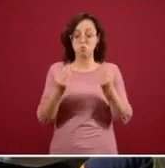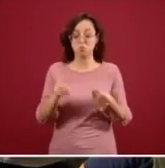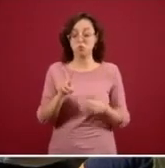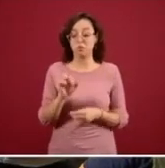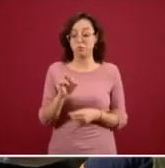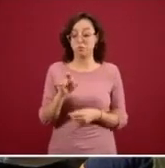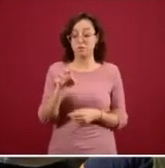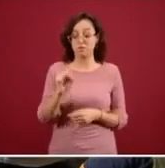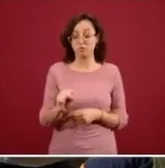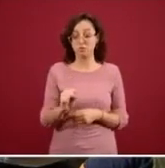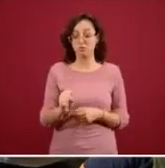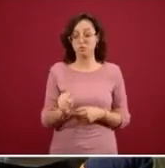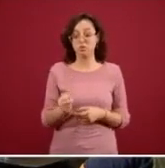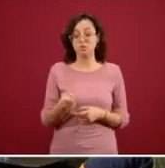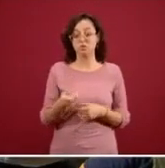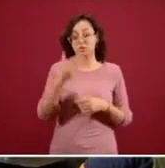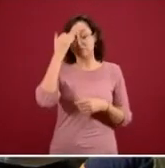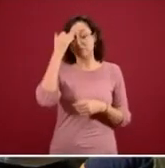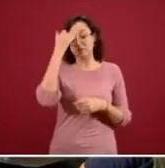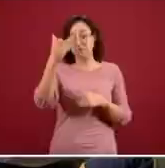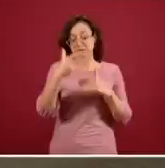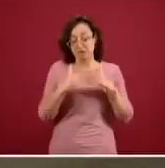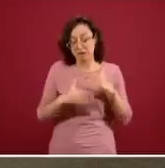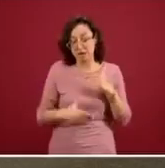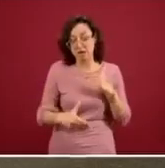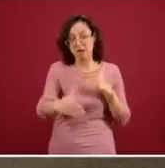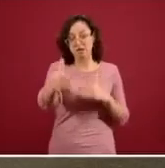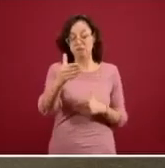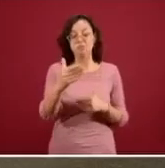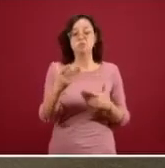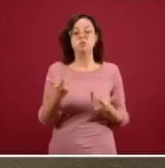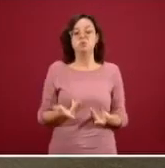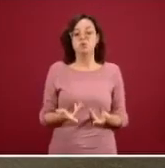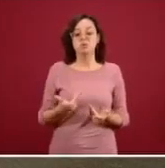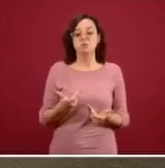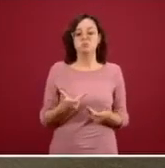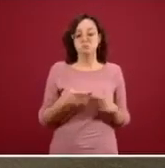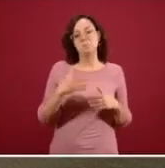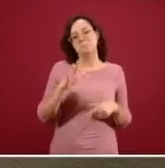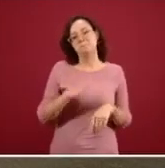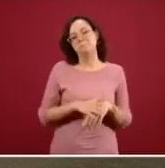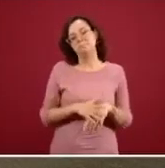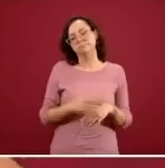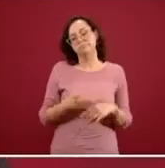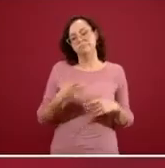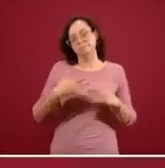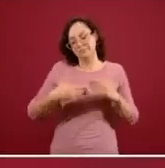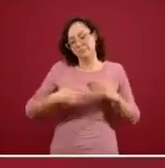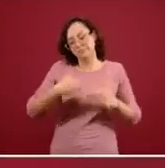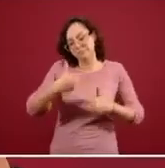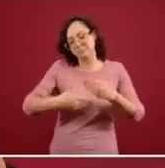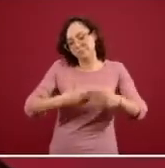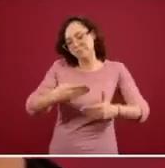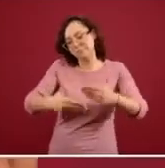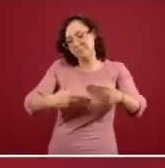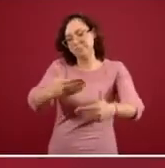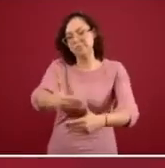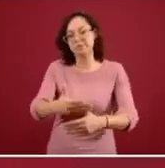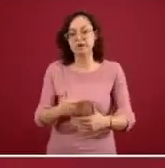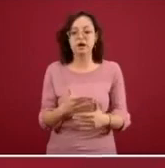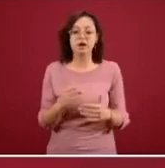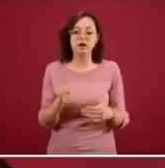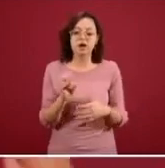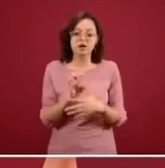la duración de la carga viral en las secreciones respiratorias es más prolongada. Y entonces, como una medida